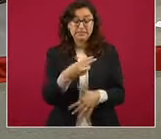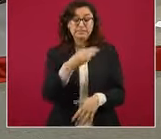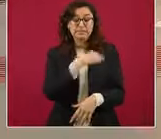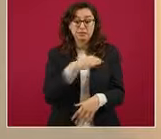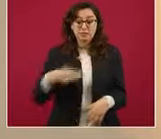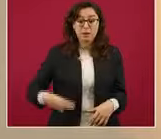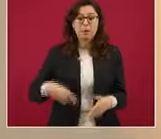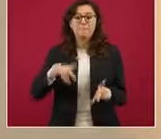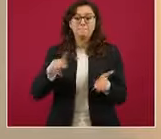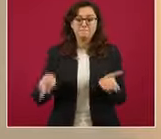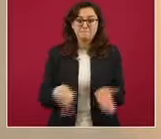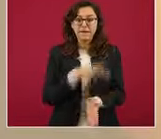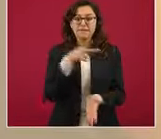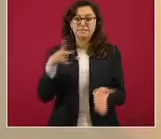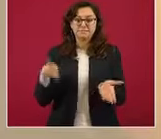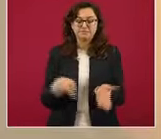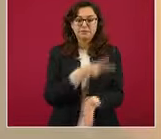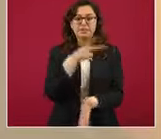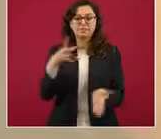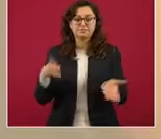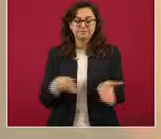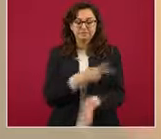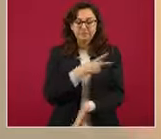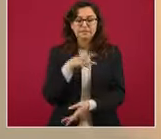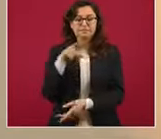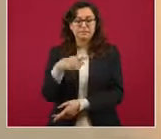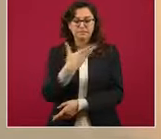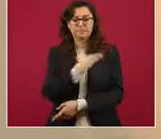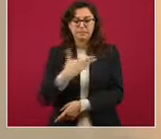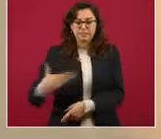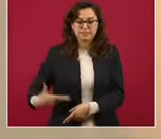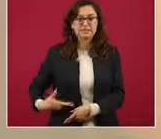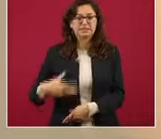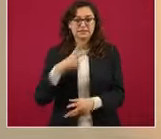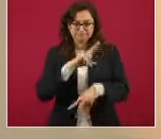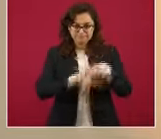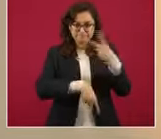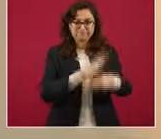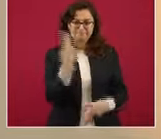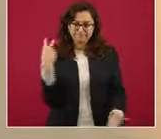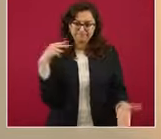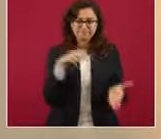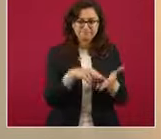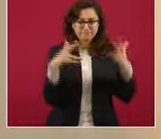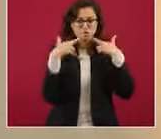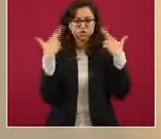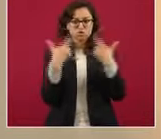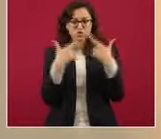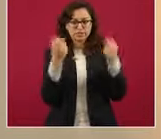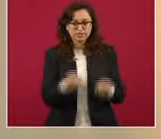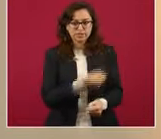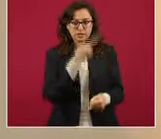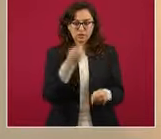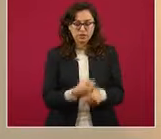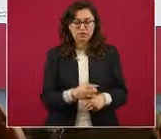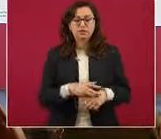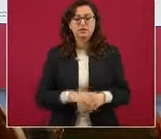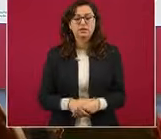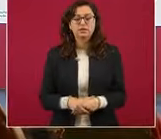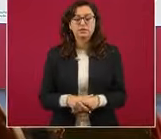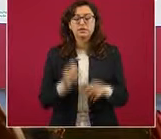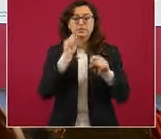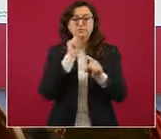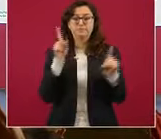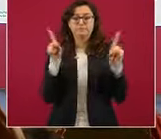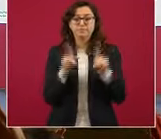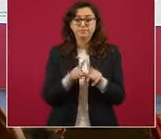Seguridad presididos por él en el transcurso del próximo año. Siguiente. En cuanto a la incidencia delictiva nacional del